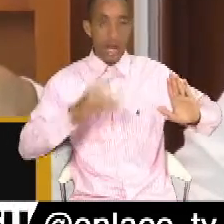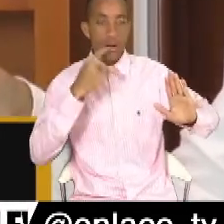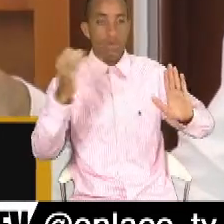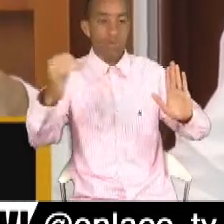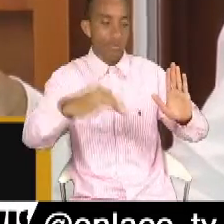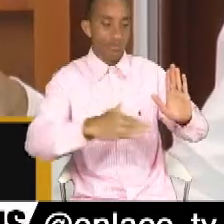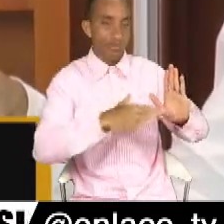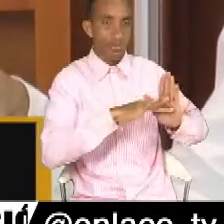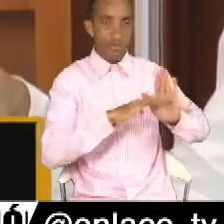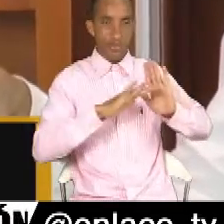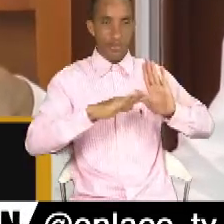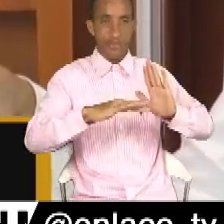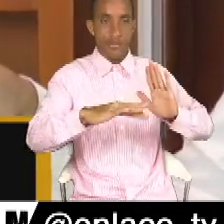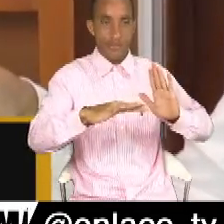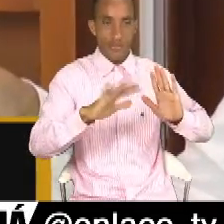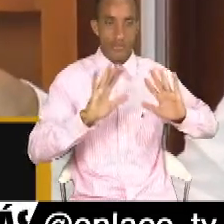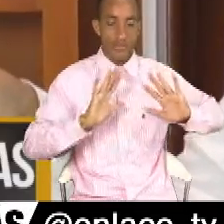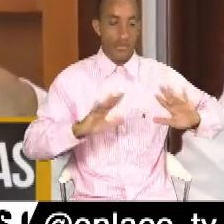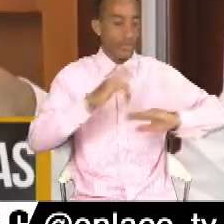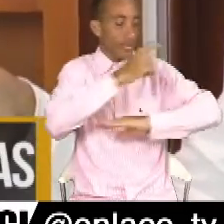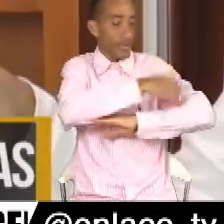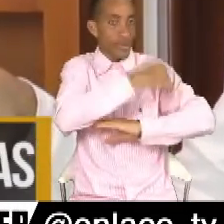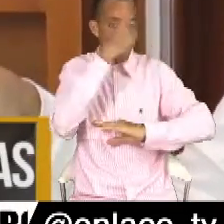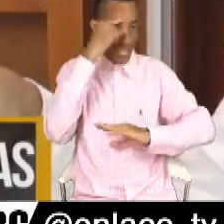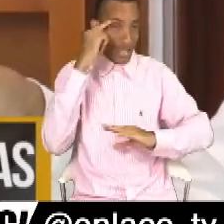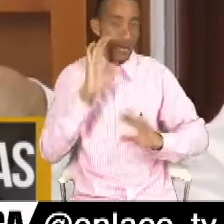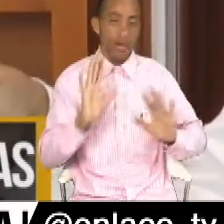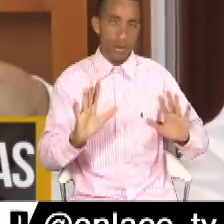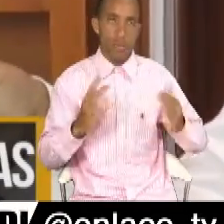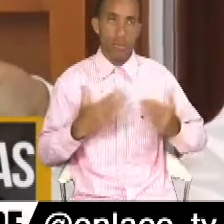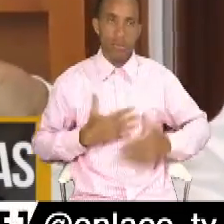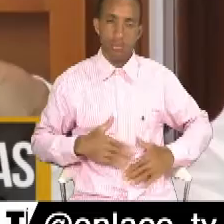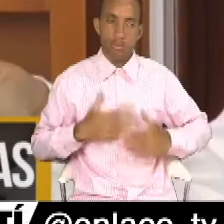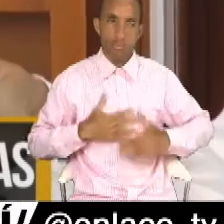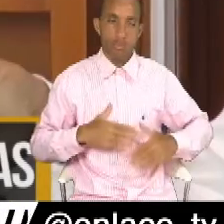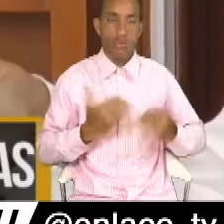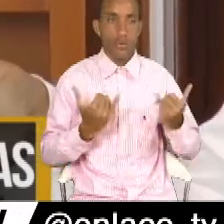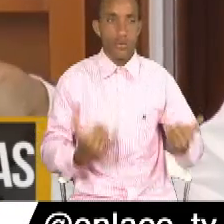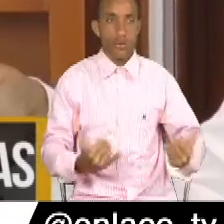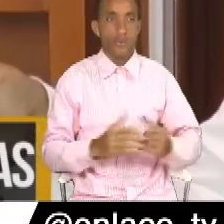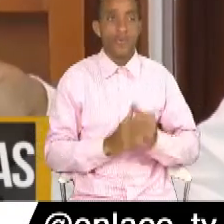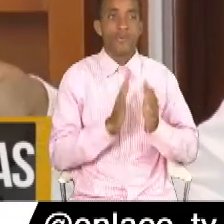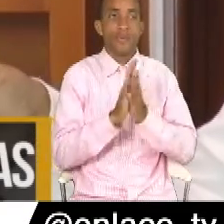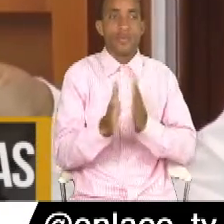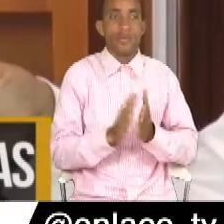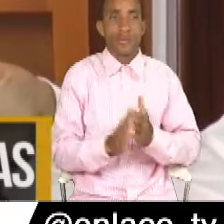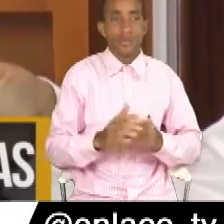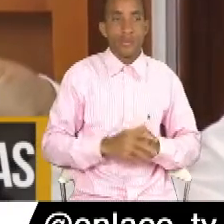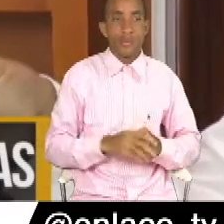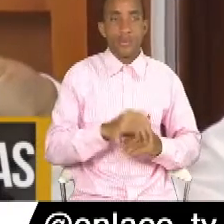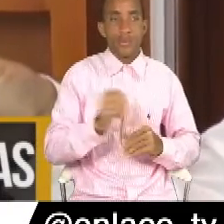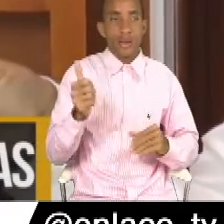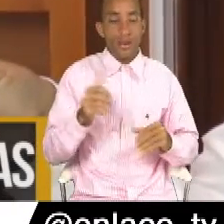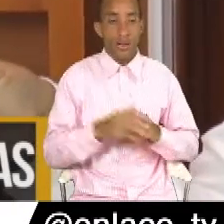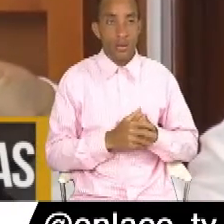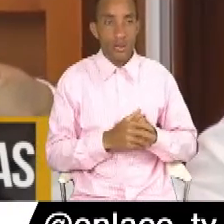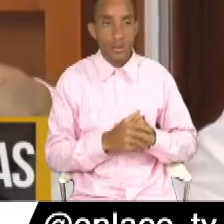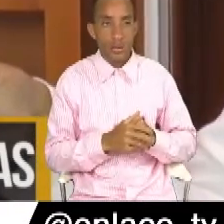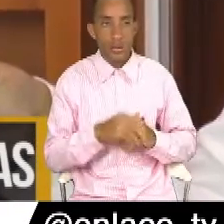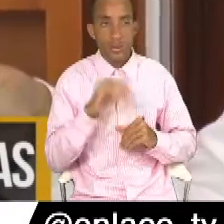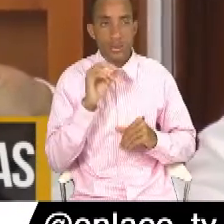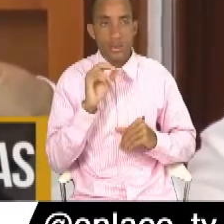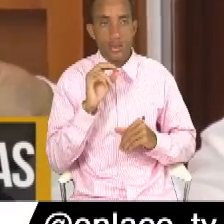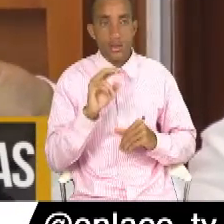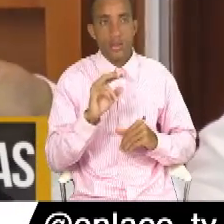derramamiento. Pero en estos momentos está totalmente tranquilidad. Igualmente, la Boca Toma, la acueducto, una Boca Toma de